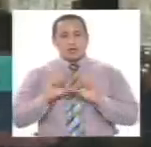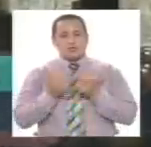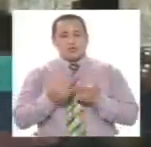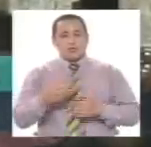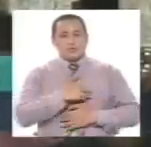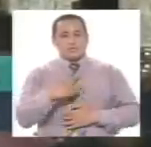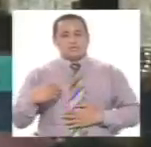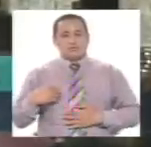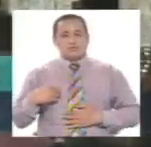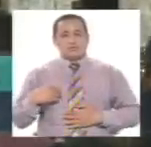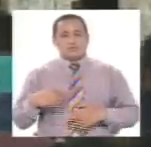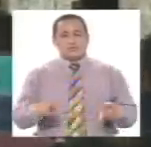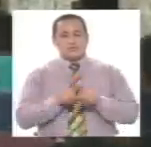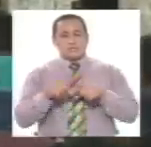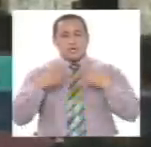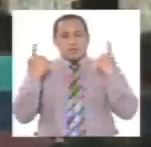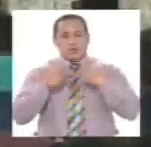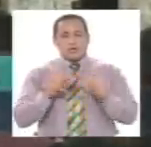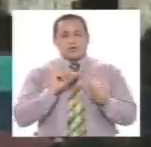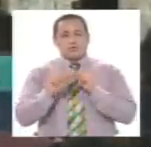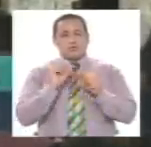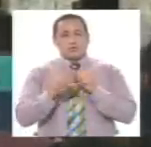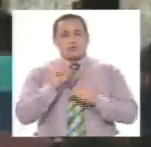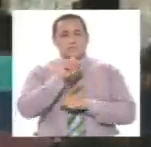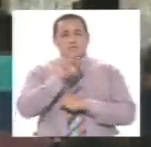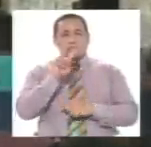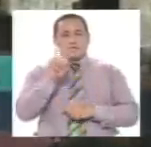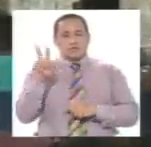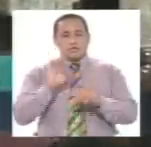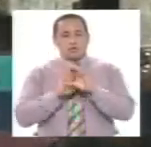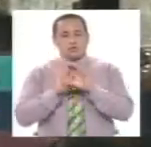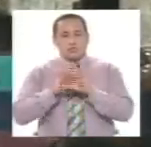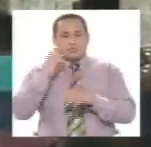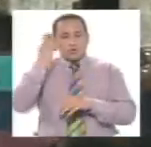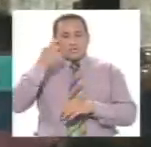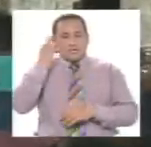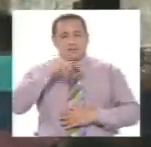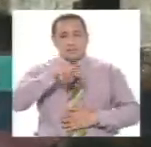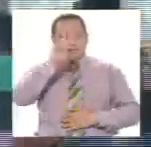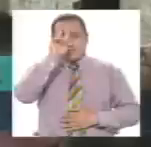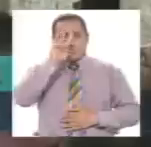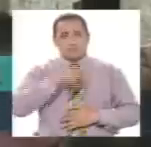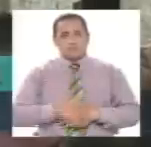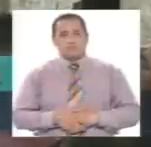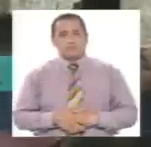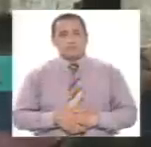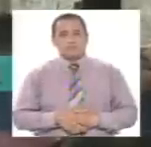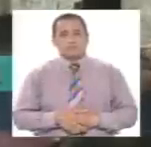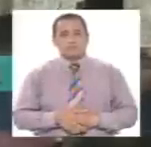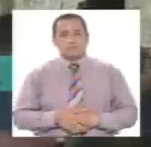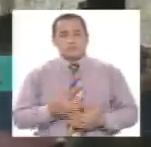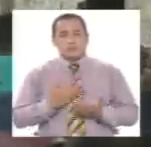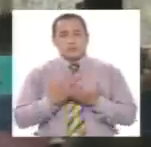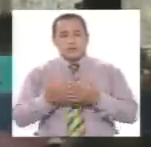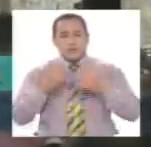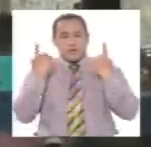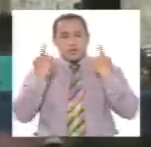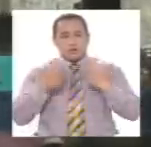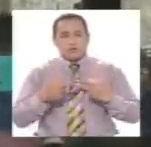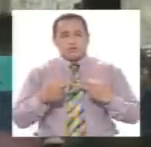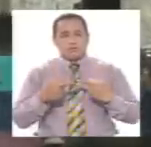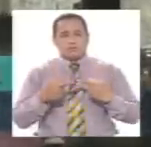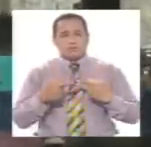de Ministros, de conformidad con el artículo 122 de la Constitución Política del Perú, y estando al